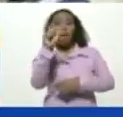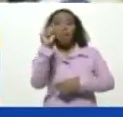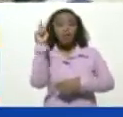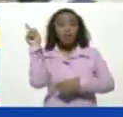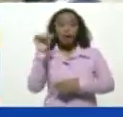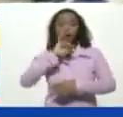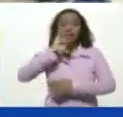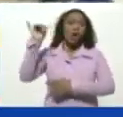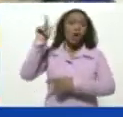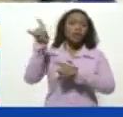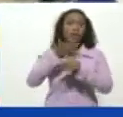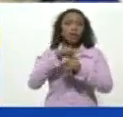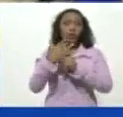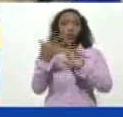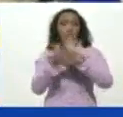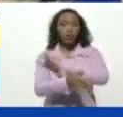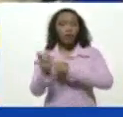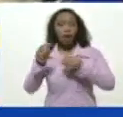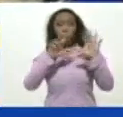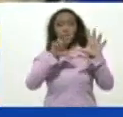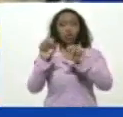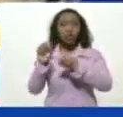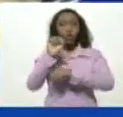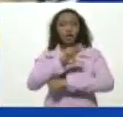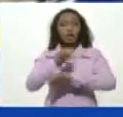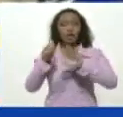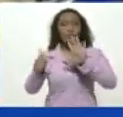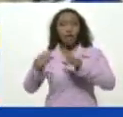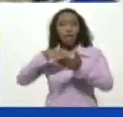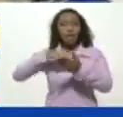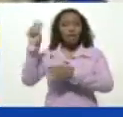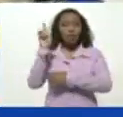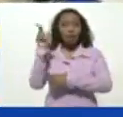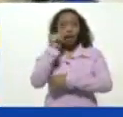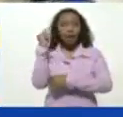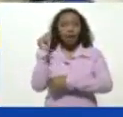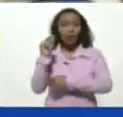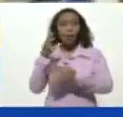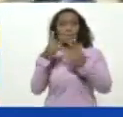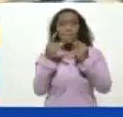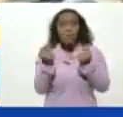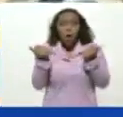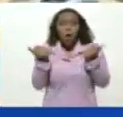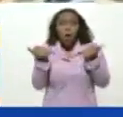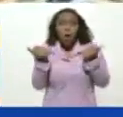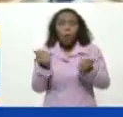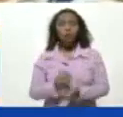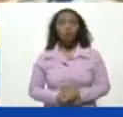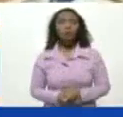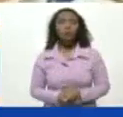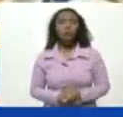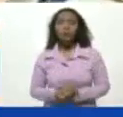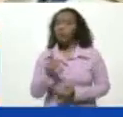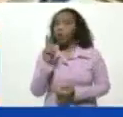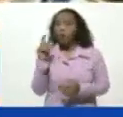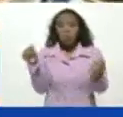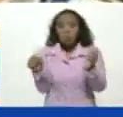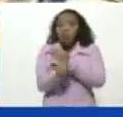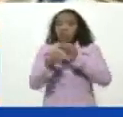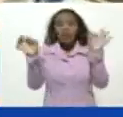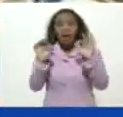esta situación. Hay 836 venezolanos y venezolanas desaparecidos. No aparecen.